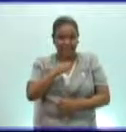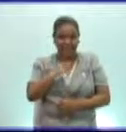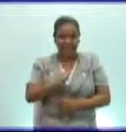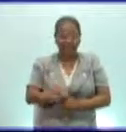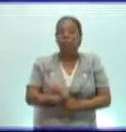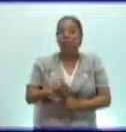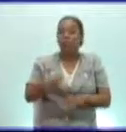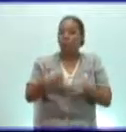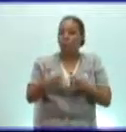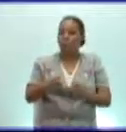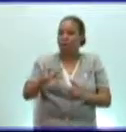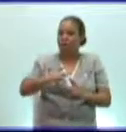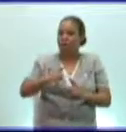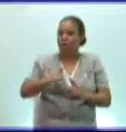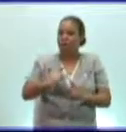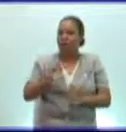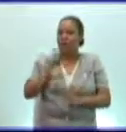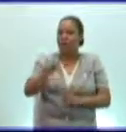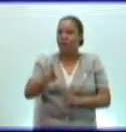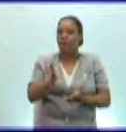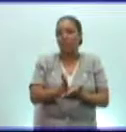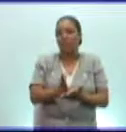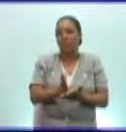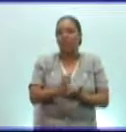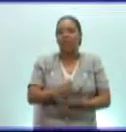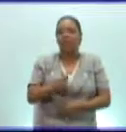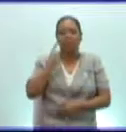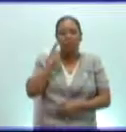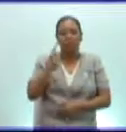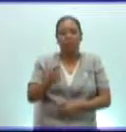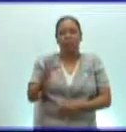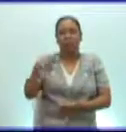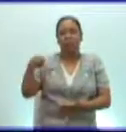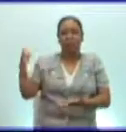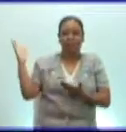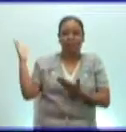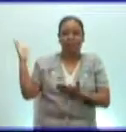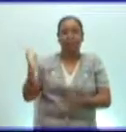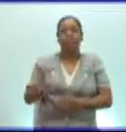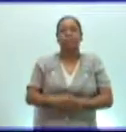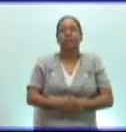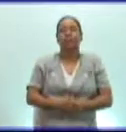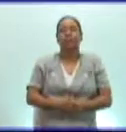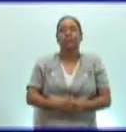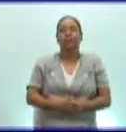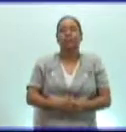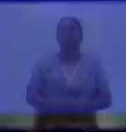estudio independiente al final de la clase. Vamos a anotar esto en un breve espacio de tiempo.